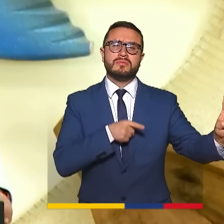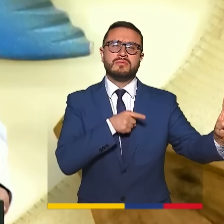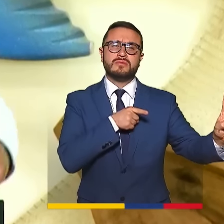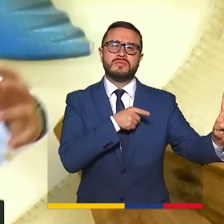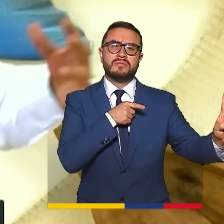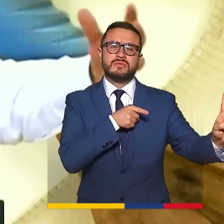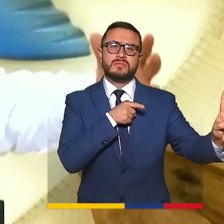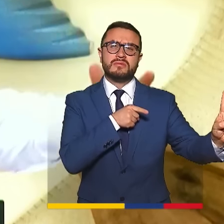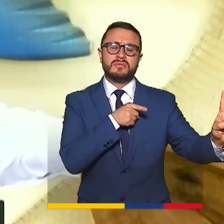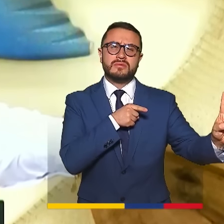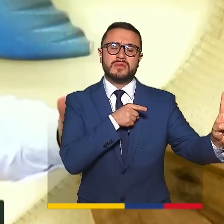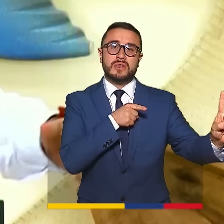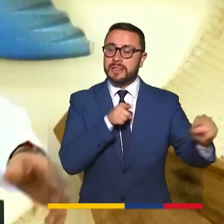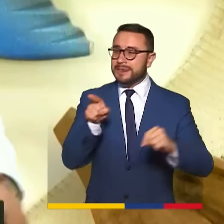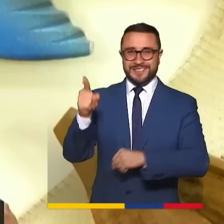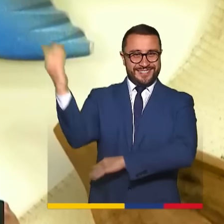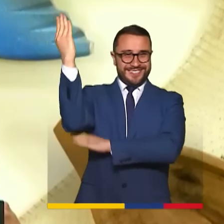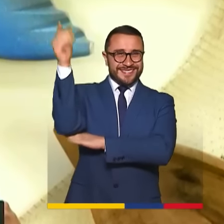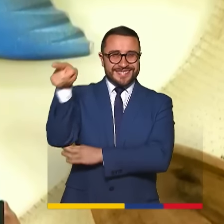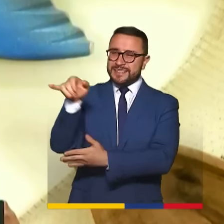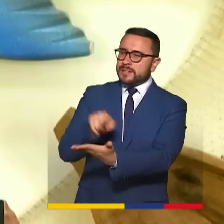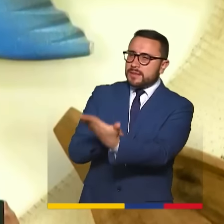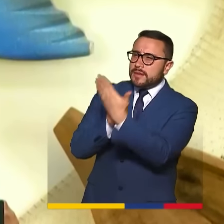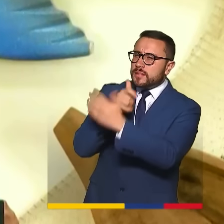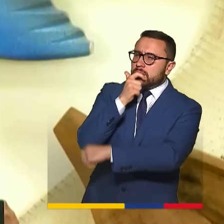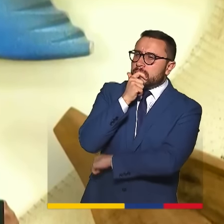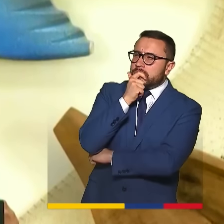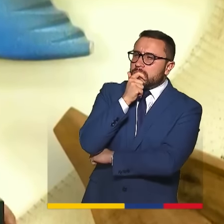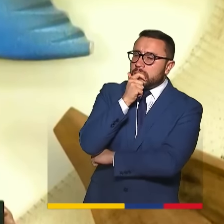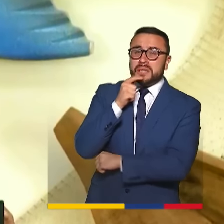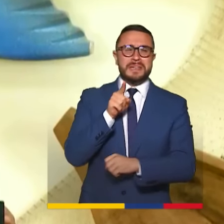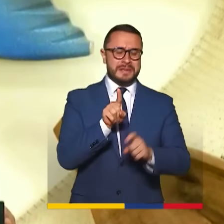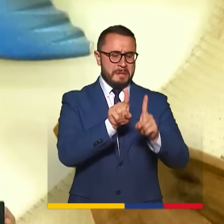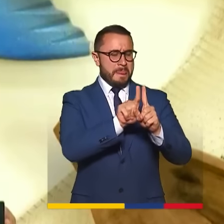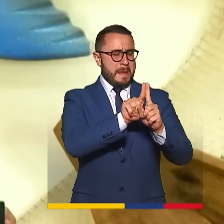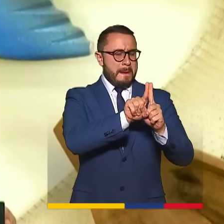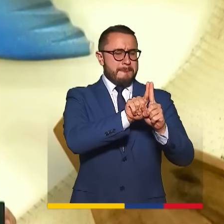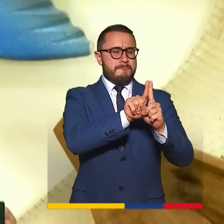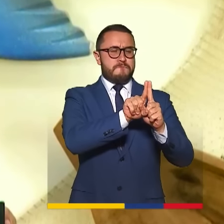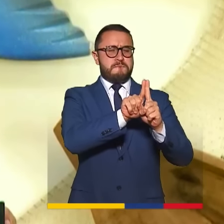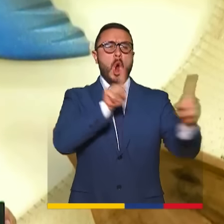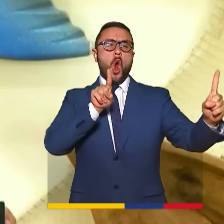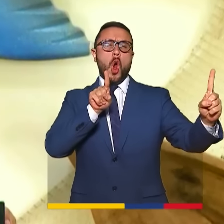Y la escena muestra su despedida entre sollozos